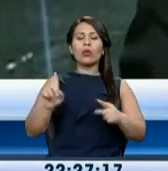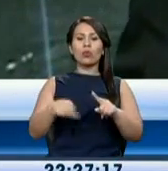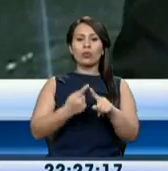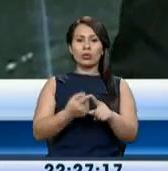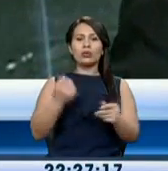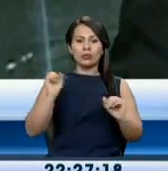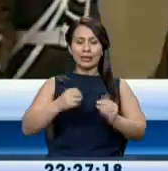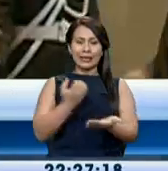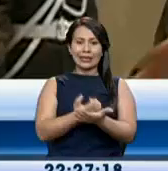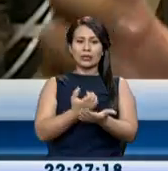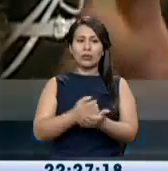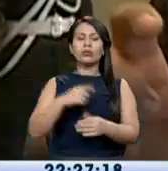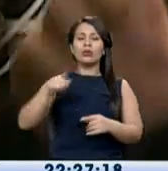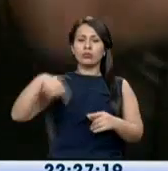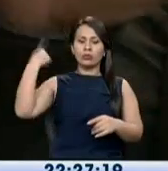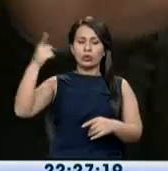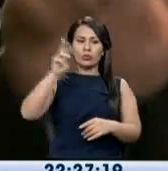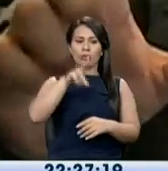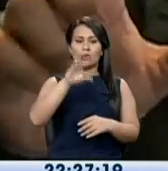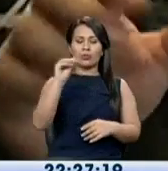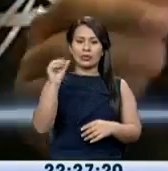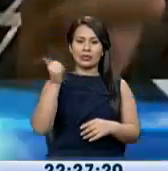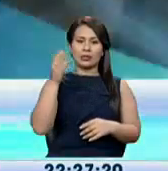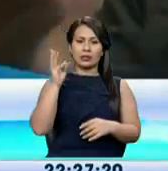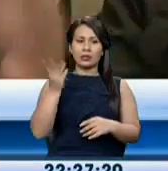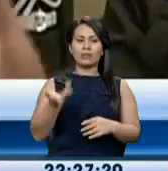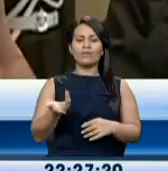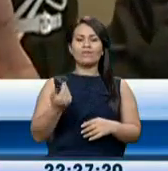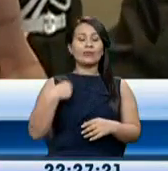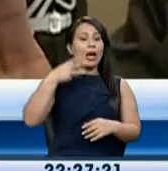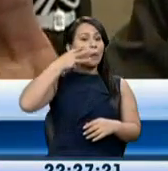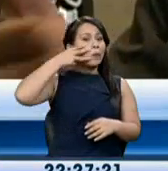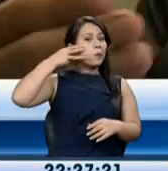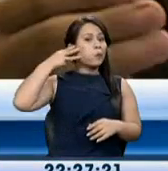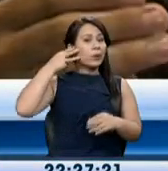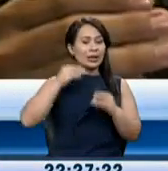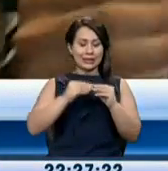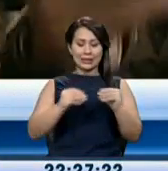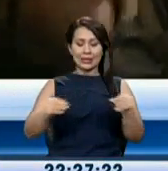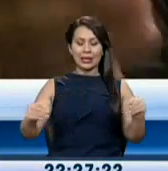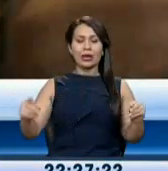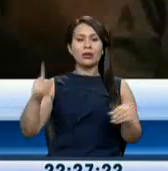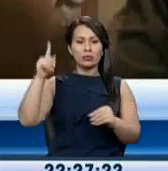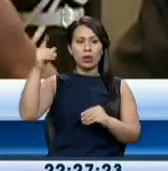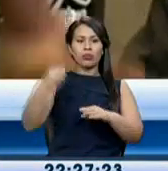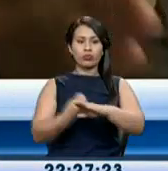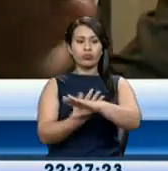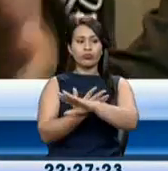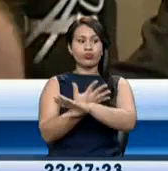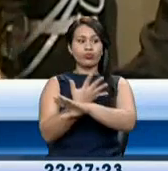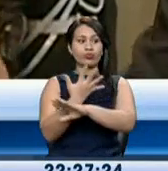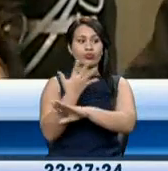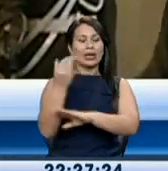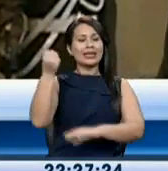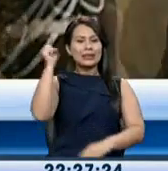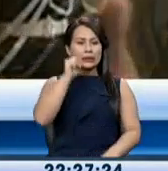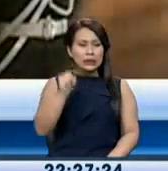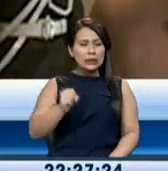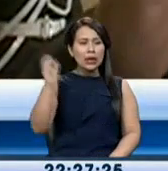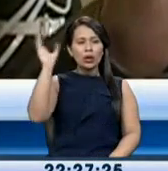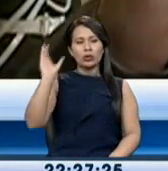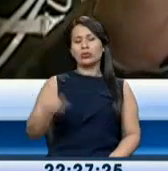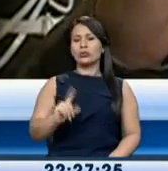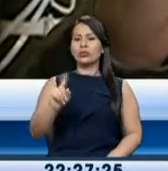economía del 2016. El suelo en la Amazonía es muy pobre, no es el mismo suelo que genera producción y productividad que en la sierra o en la costa